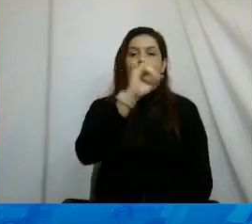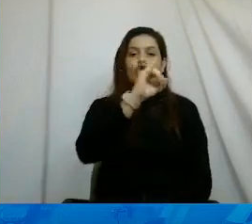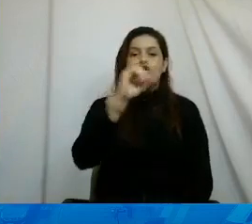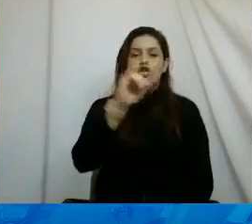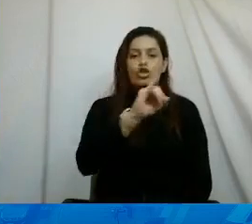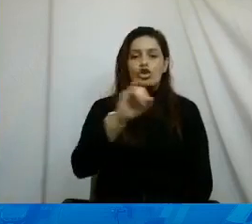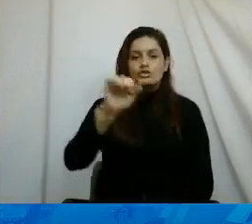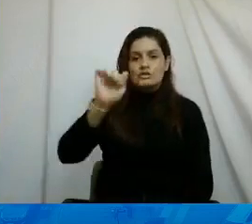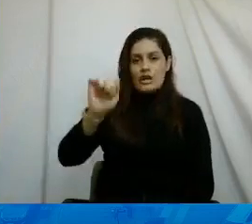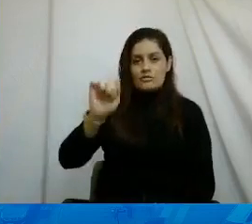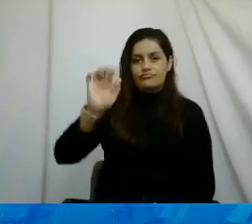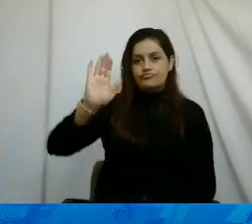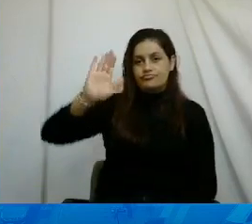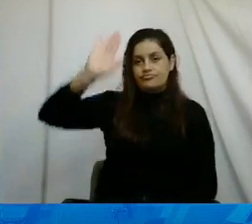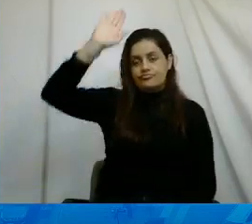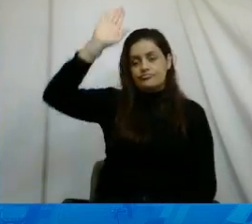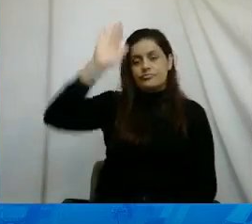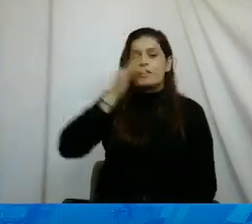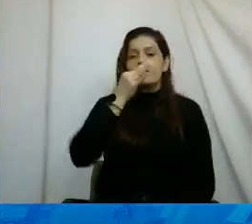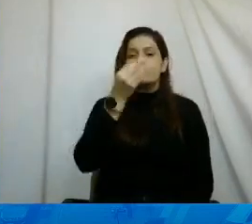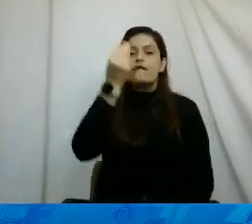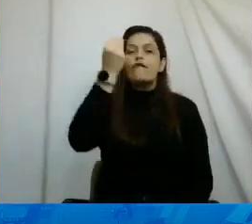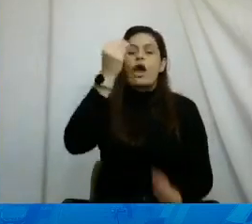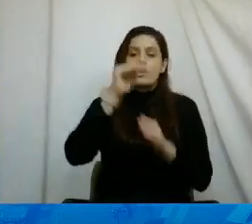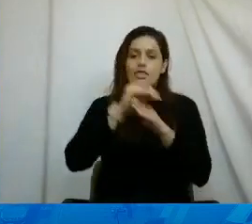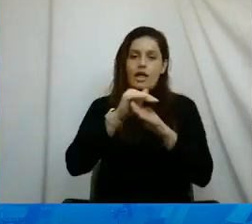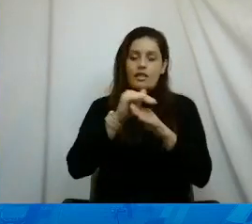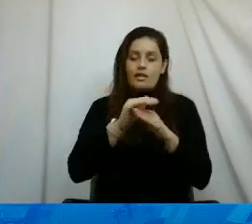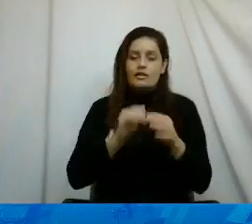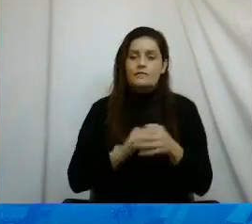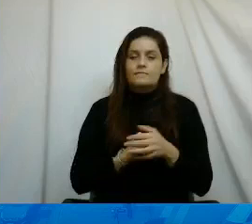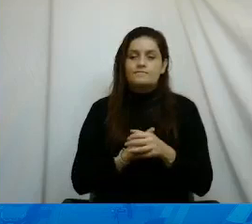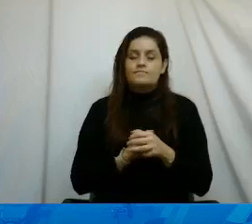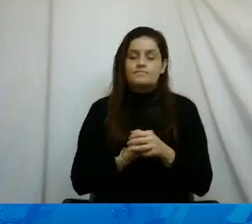Gracias, alcaldesa. Buenas tardes. Y con respecto a la